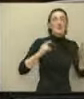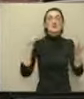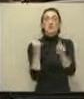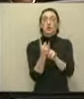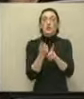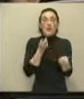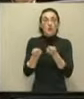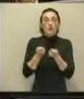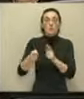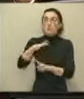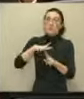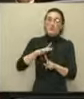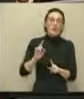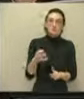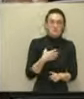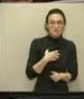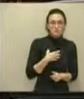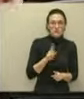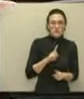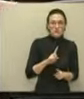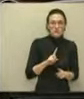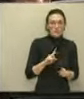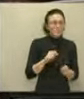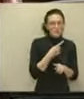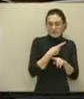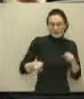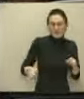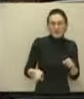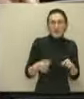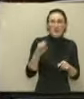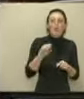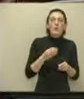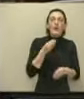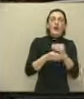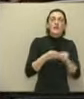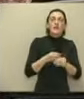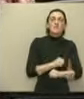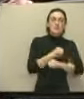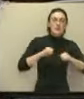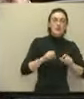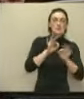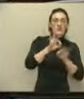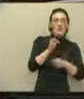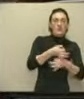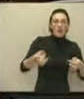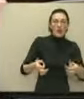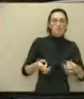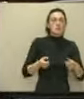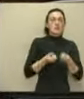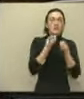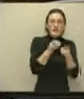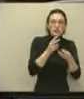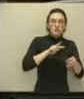medioambiental. Nos parece que hay que ir de eso completamente. Y lo que hay que hacer es implementar medidas eficaces. Facilitar los datos, ser transparentes.